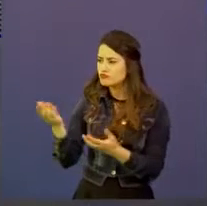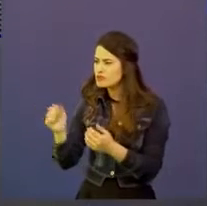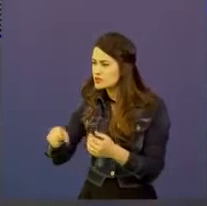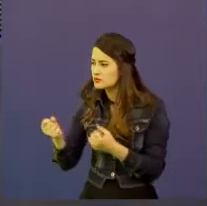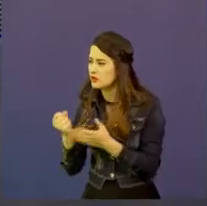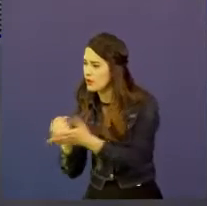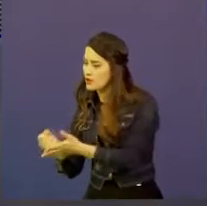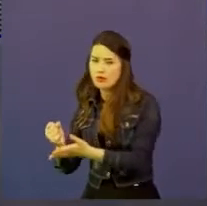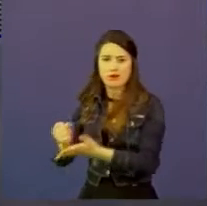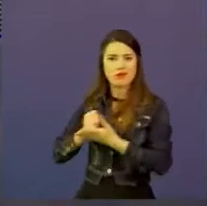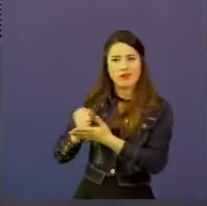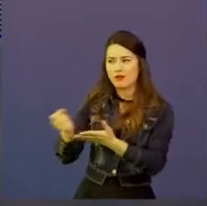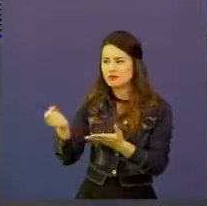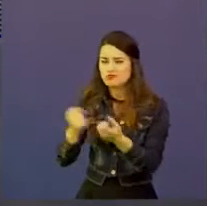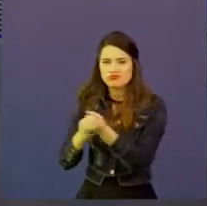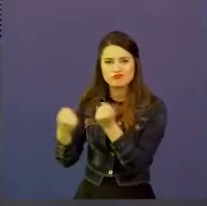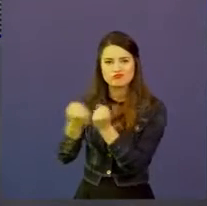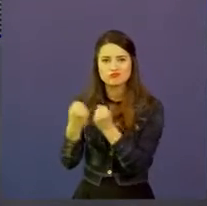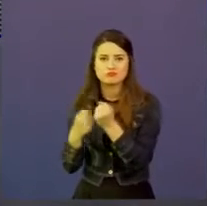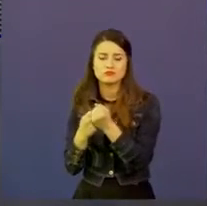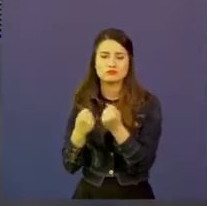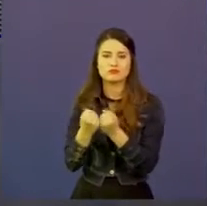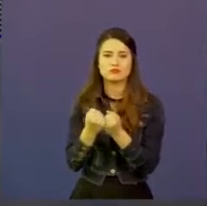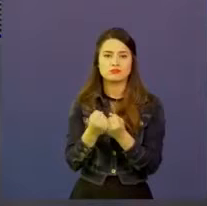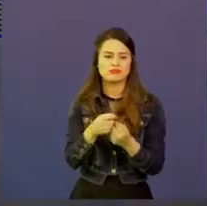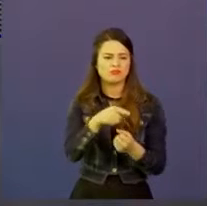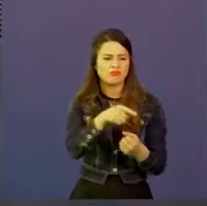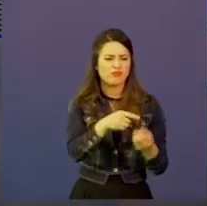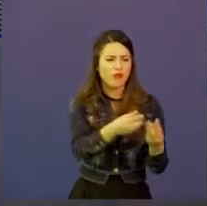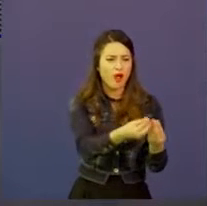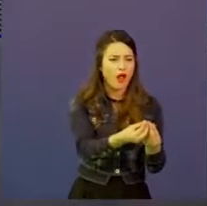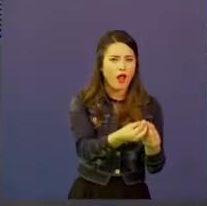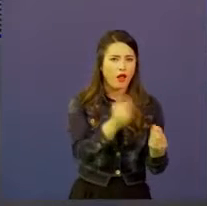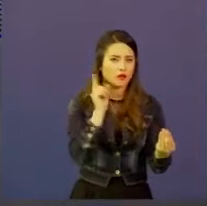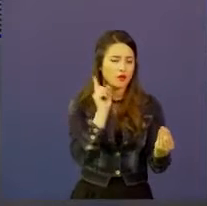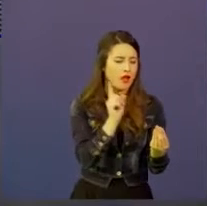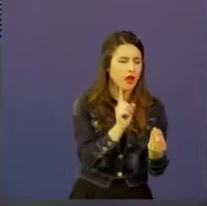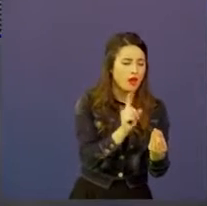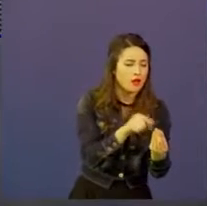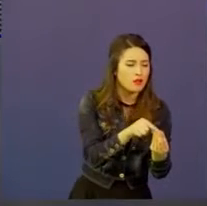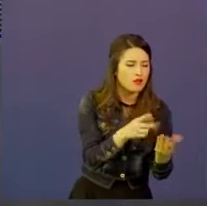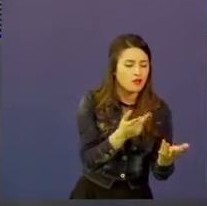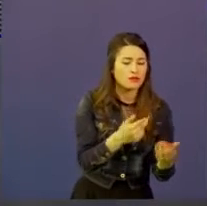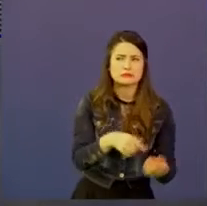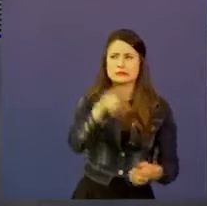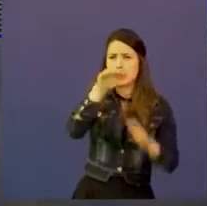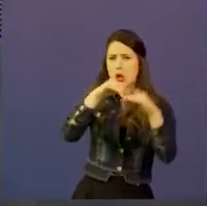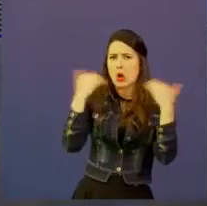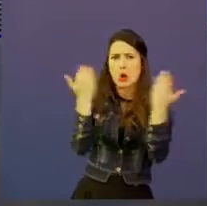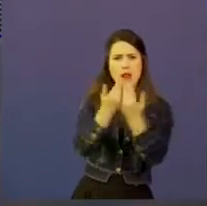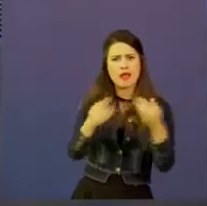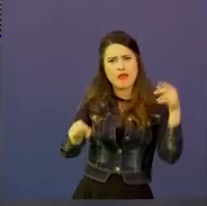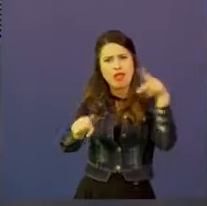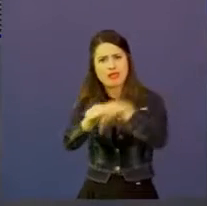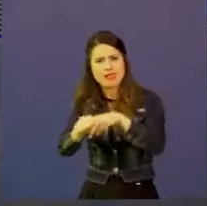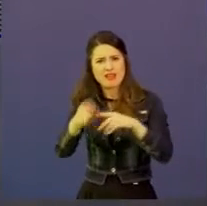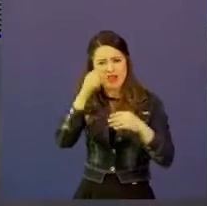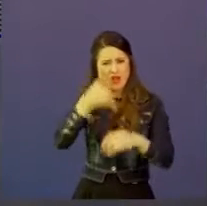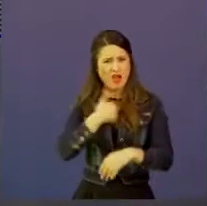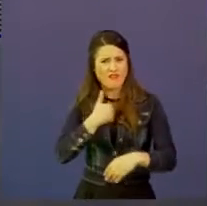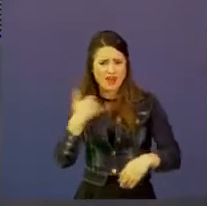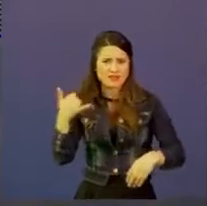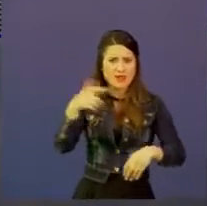problema de bullying en el colegio y entonces están generando unas estrategias desde los padres de familia para